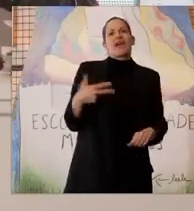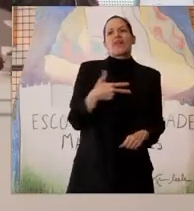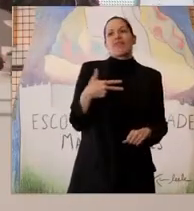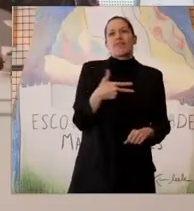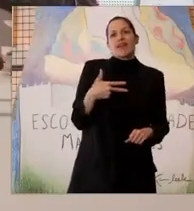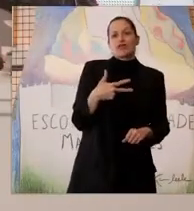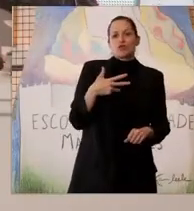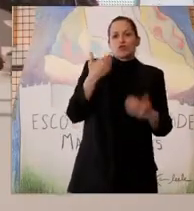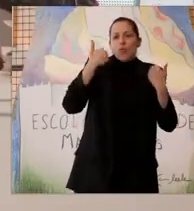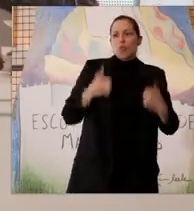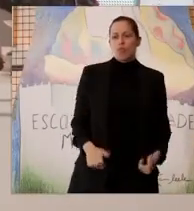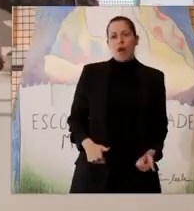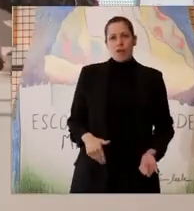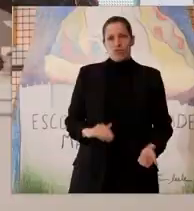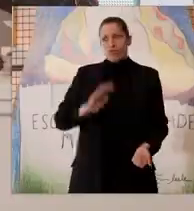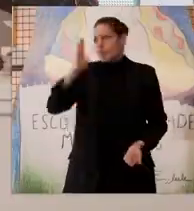es fundamental